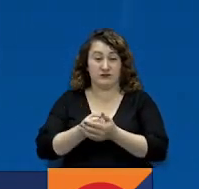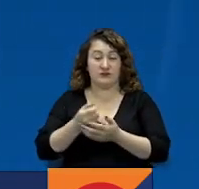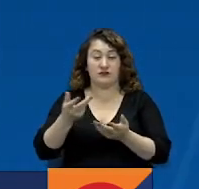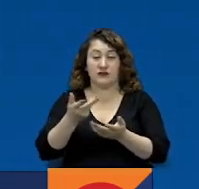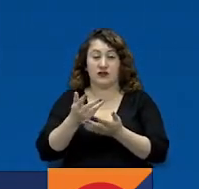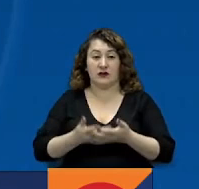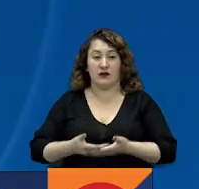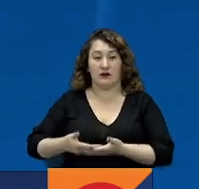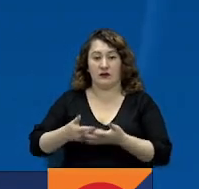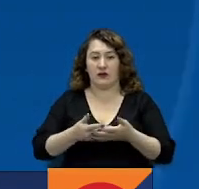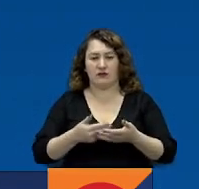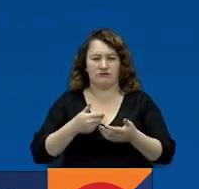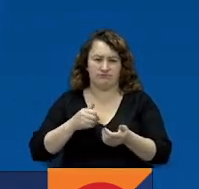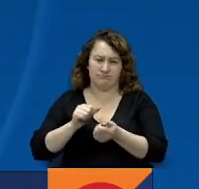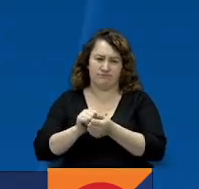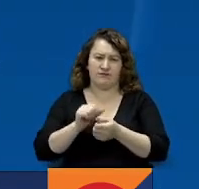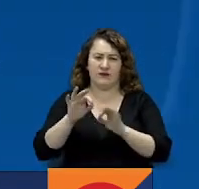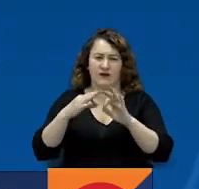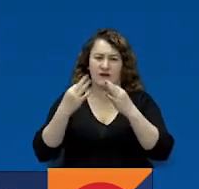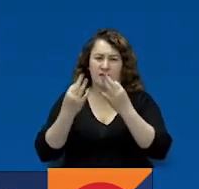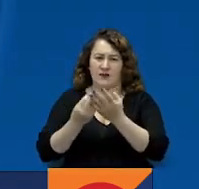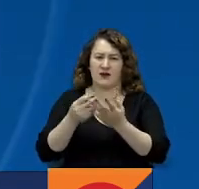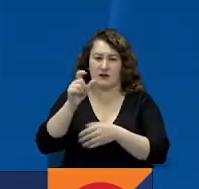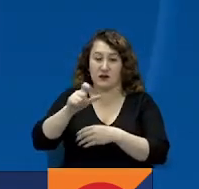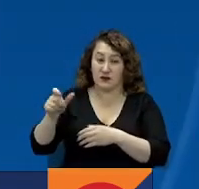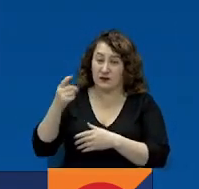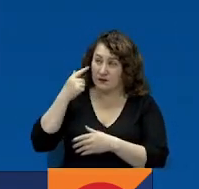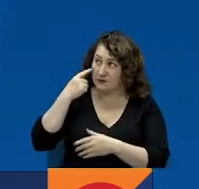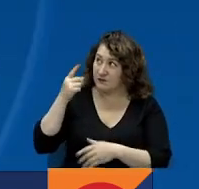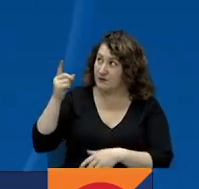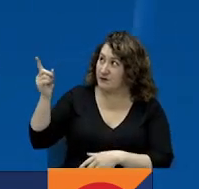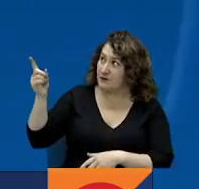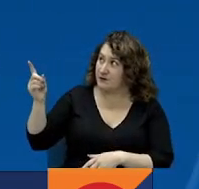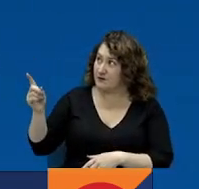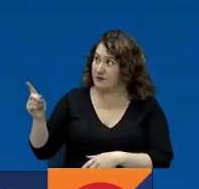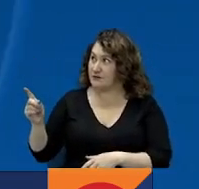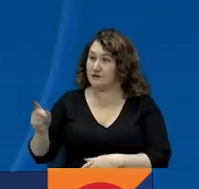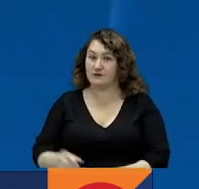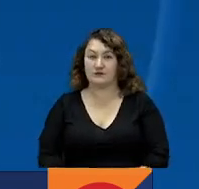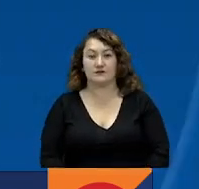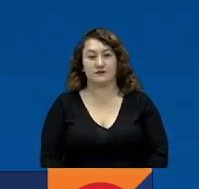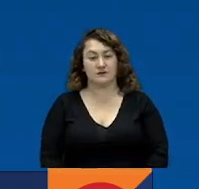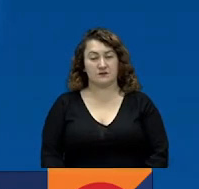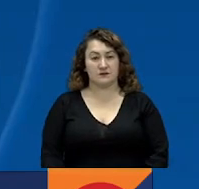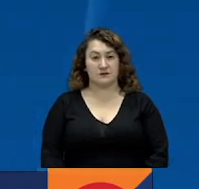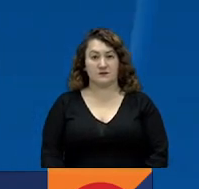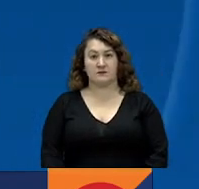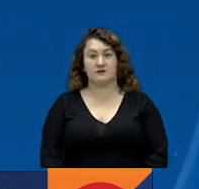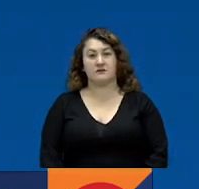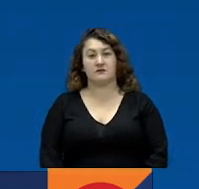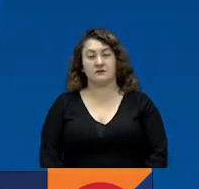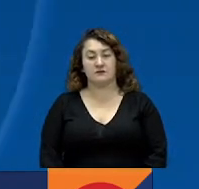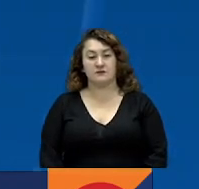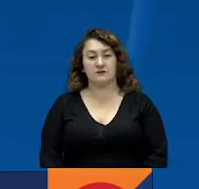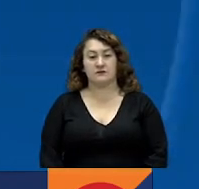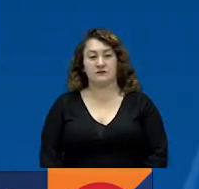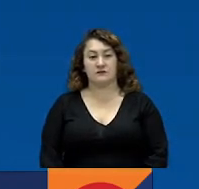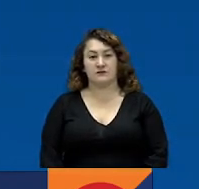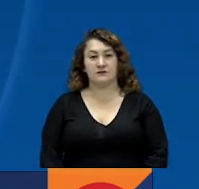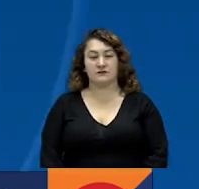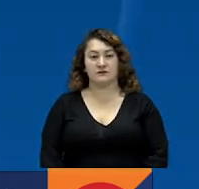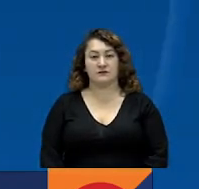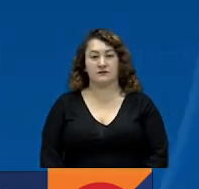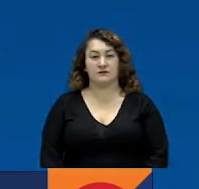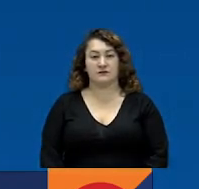Quibdó. Acompaño a las familias del capitán Héctor Jerez, teniente Juliet García, sargento Johan Orozco y sargento